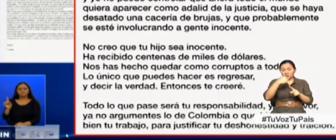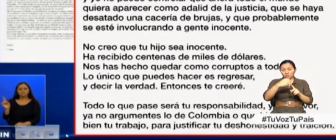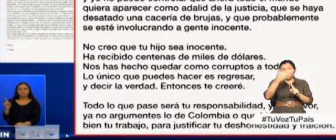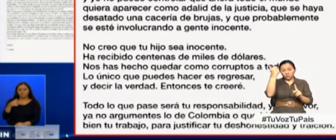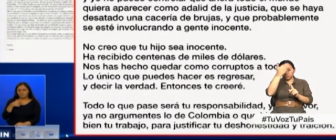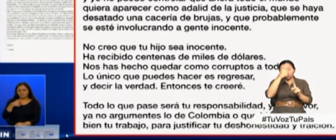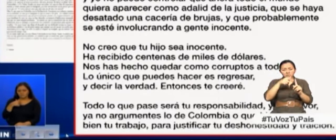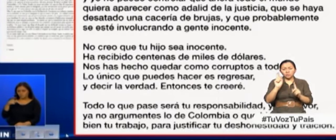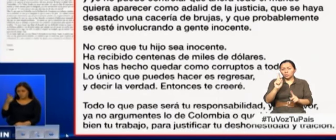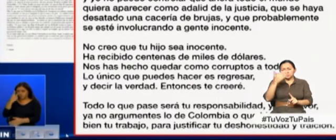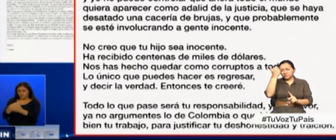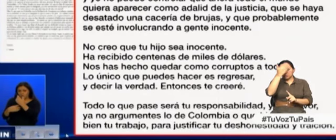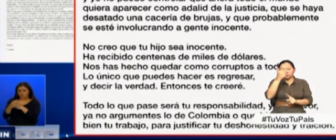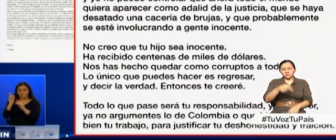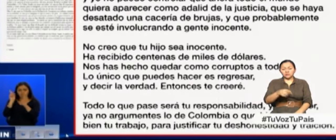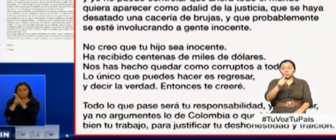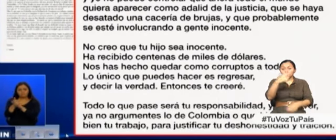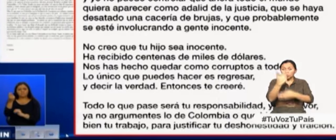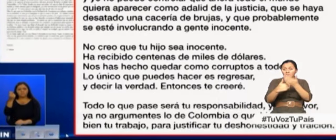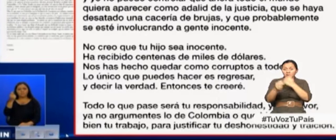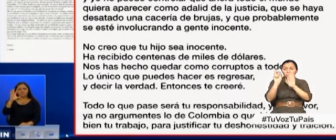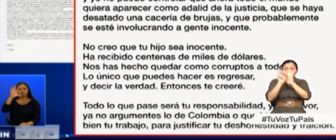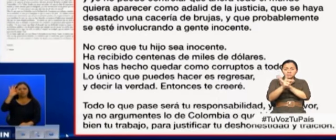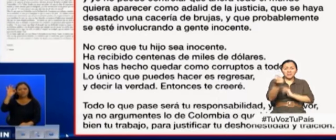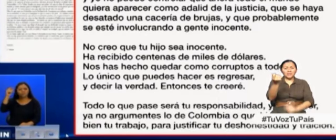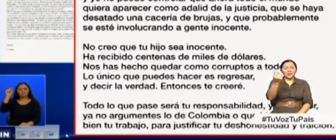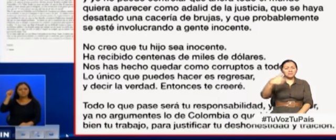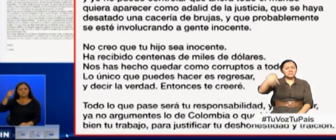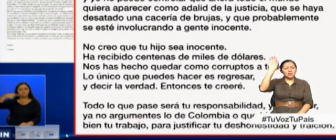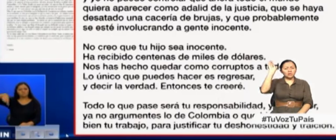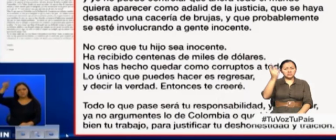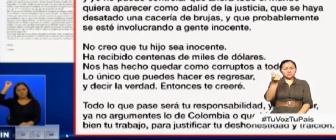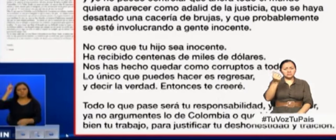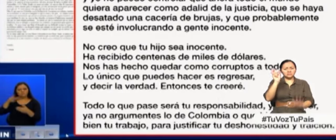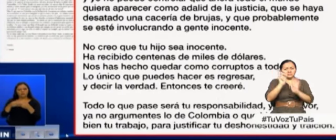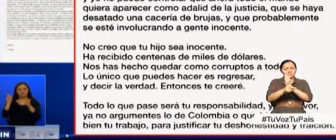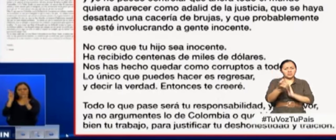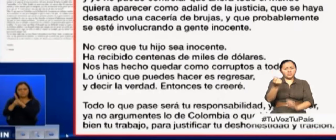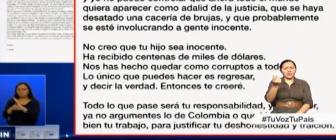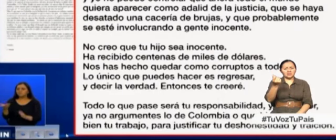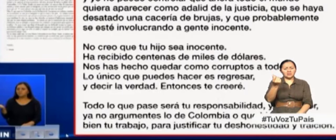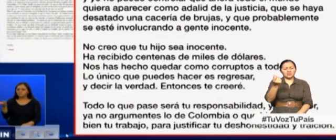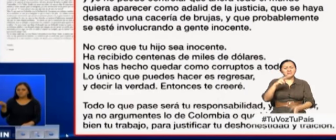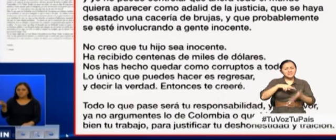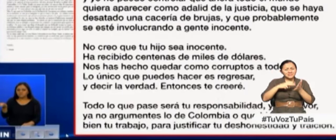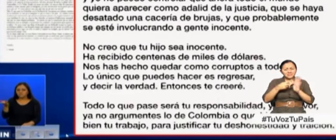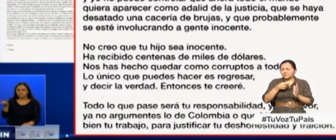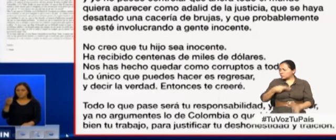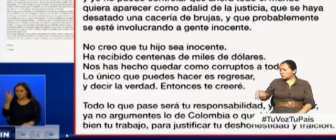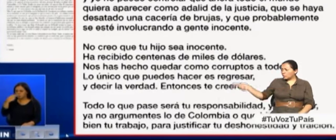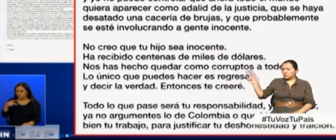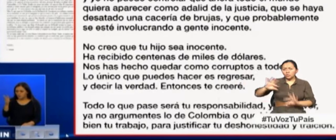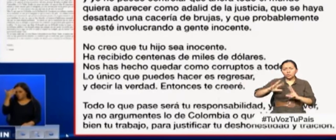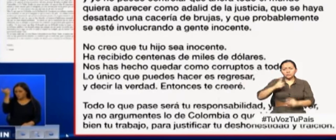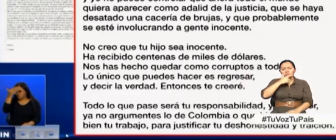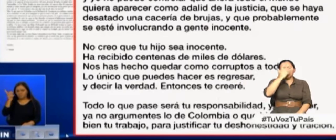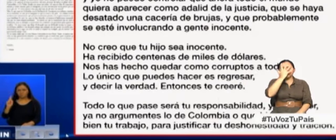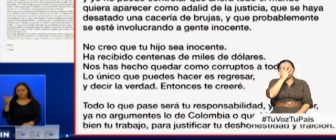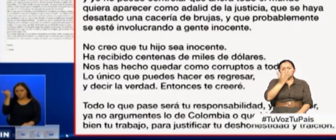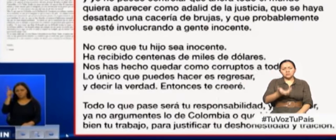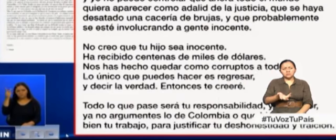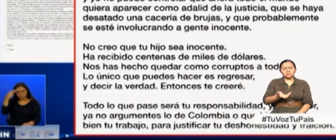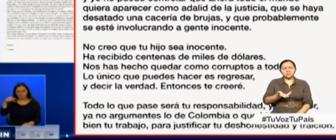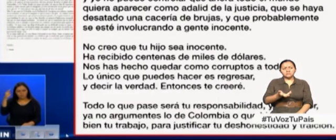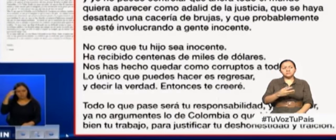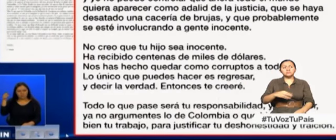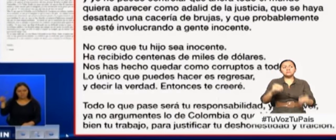compañero. Has recibido centenas de miles de dólares. Nos has hecho quedar como corruptos a todos.